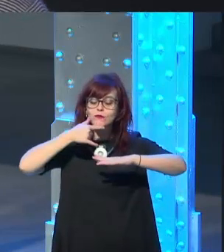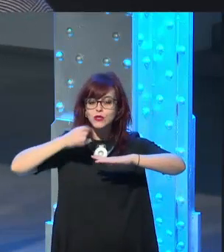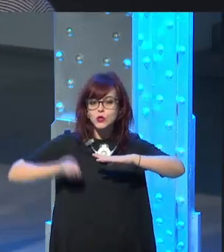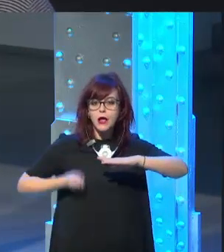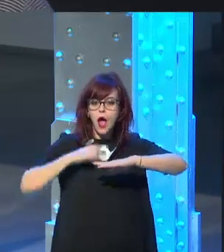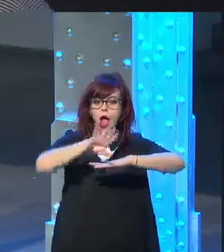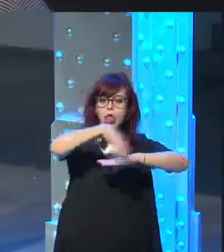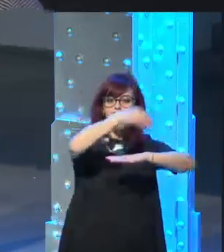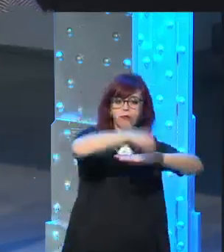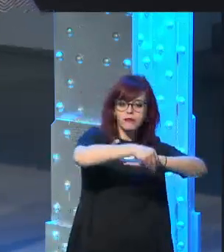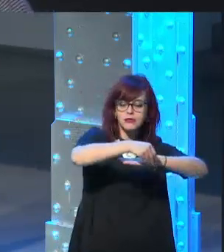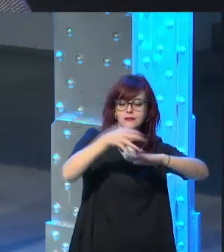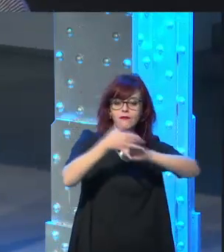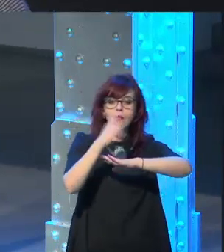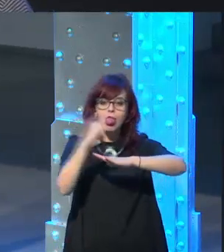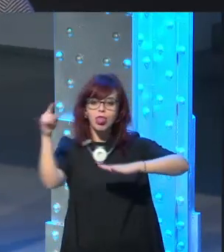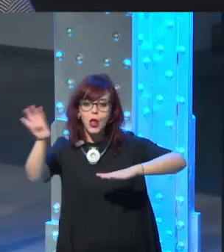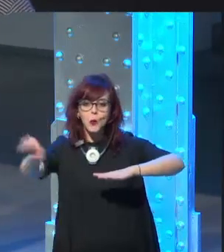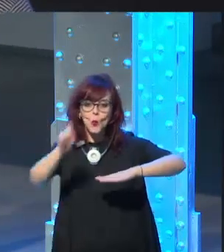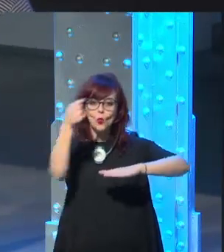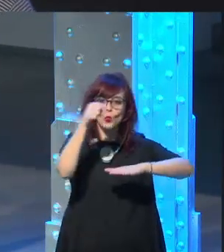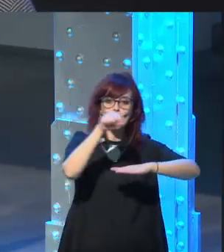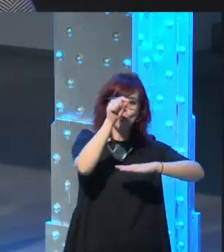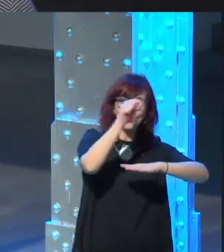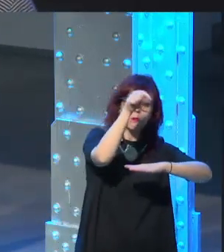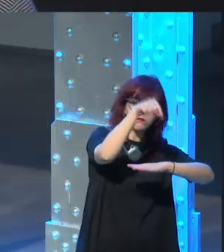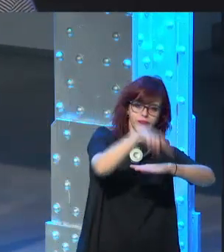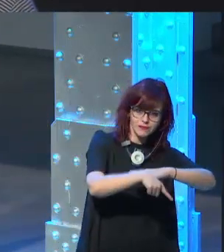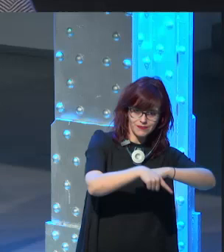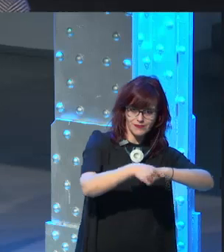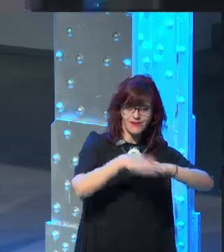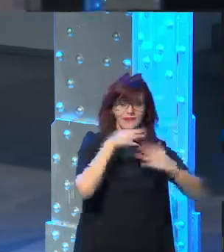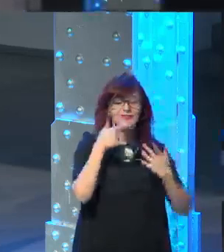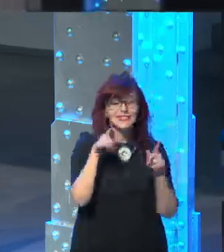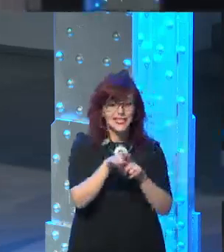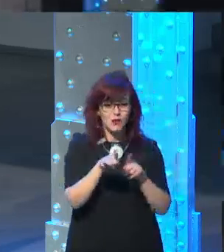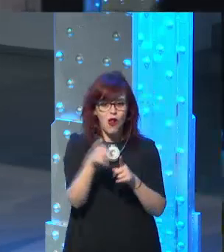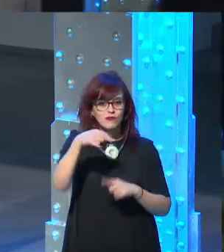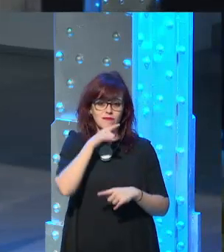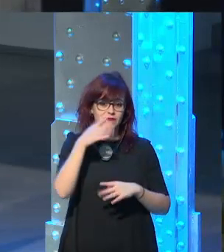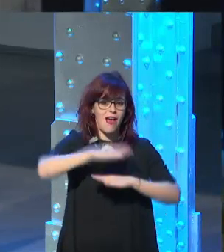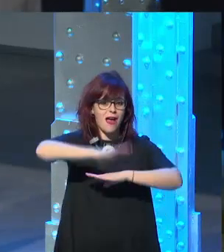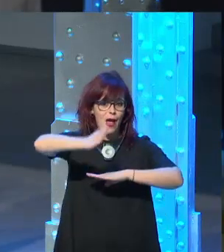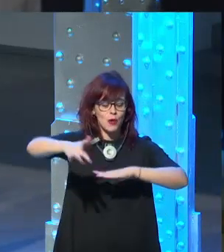es la parte de investigación. Que hacen mucho campo, como podréis